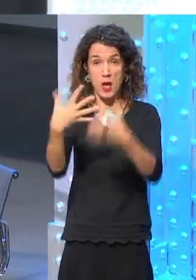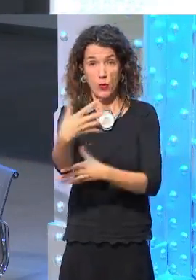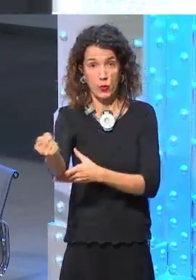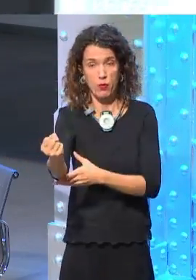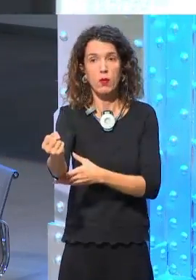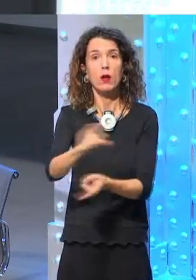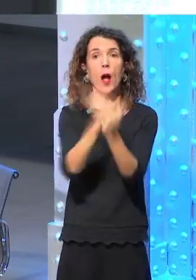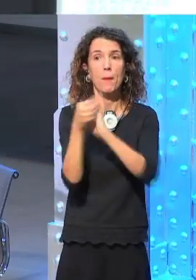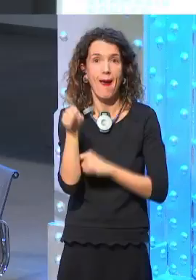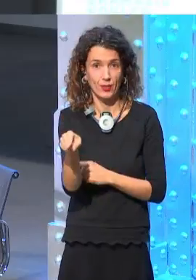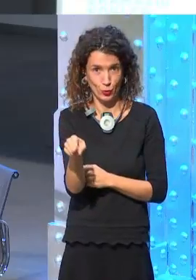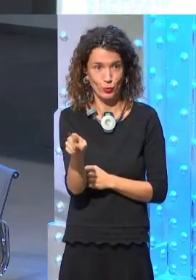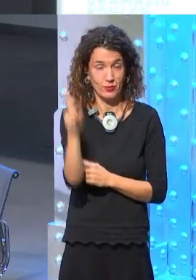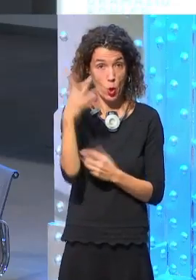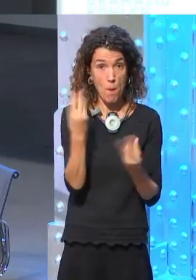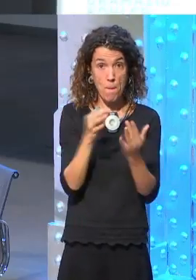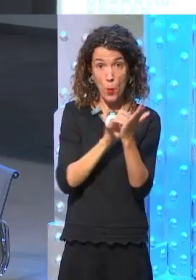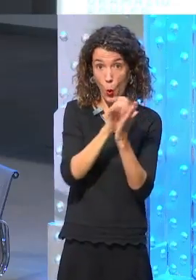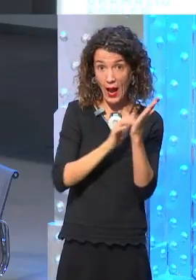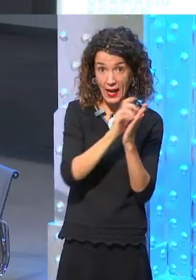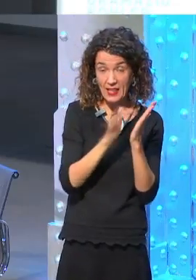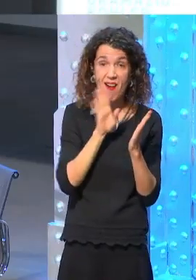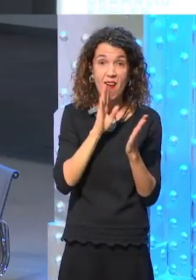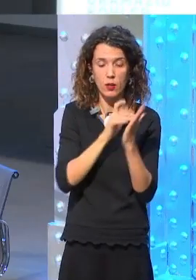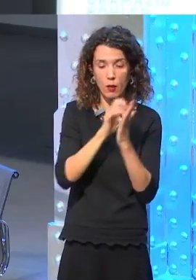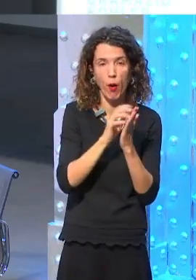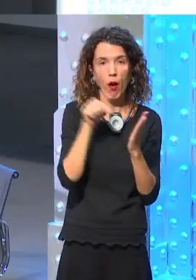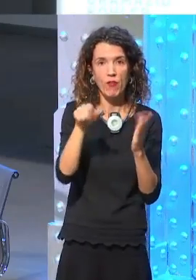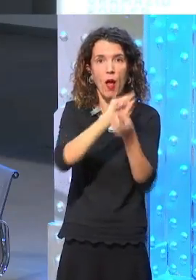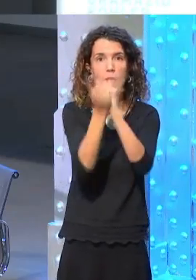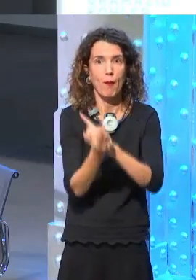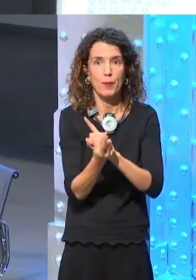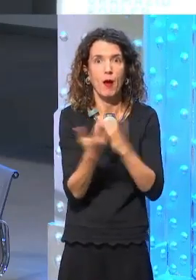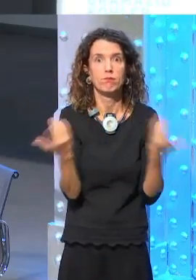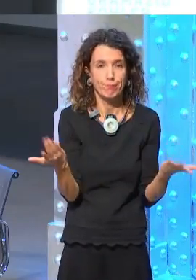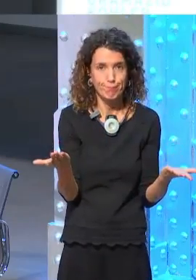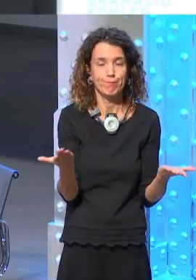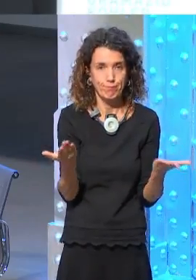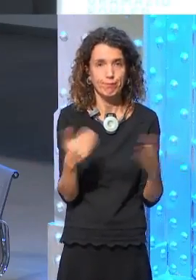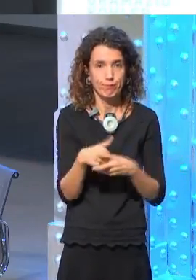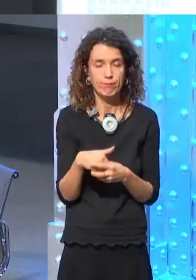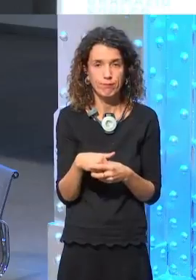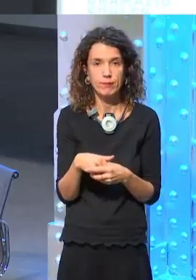se transforma en esto. Lo que hemos hecho con los pulgares se transforma después